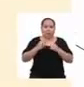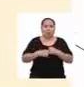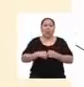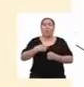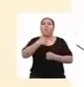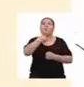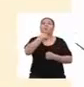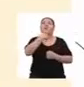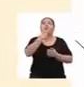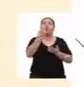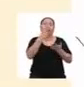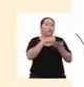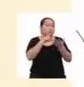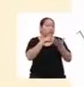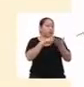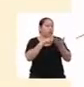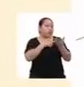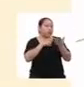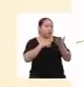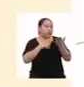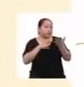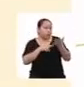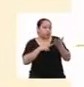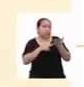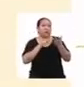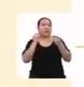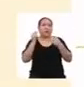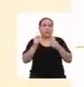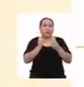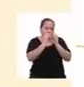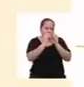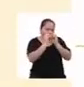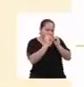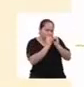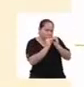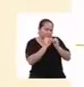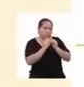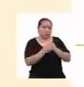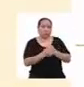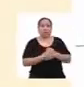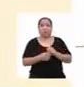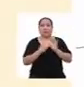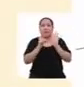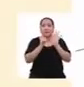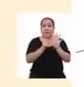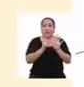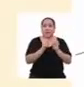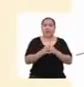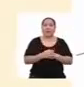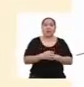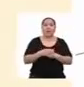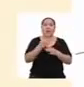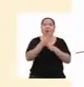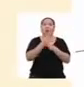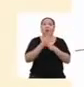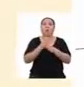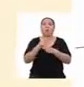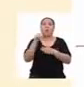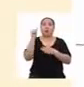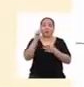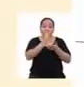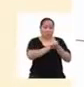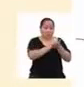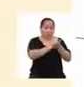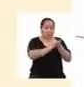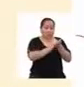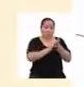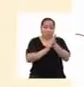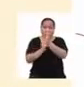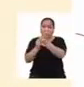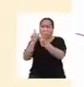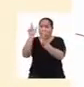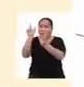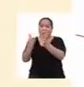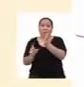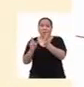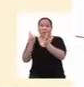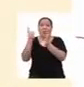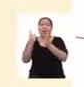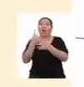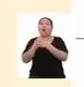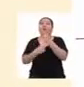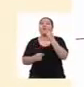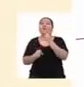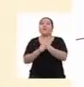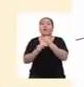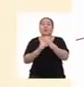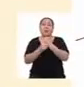que seguir hasta agotar todas tus posibilidades. 6. Comparte tu texto con personas de confianza, como